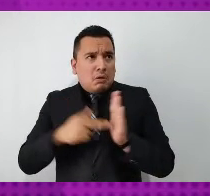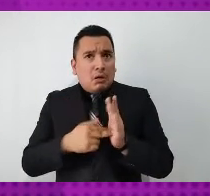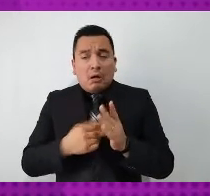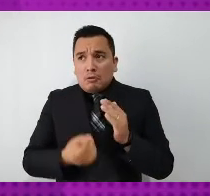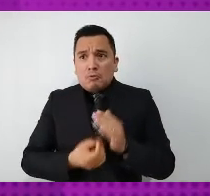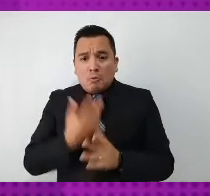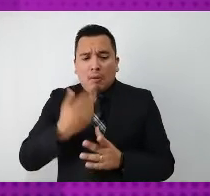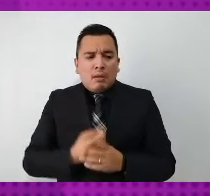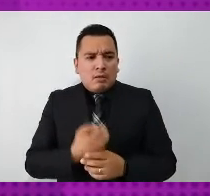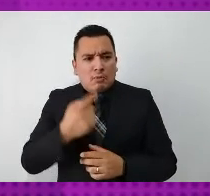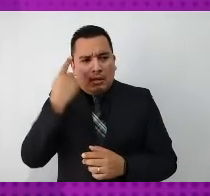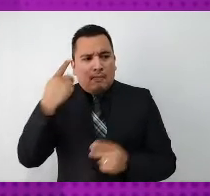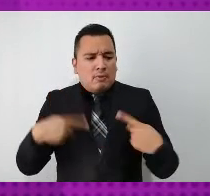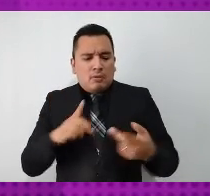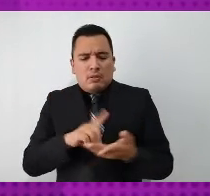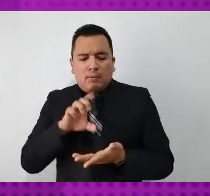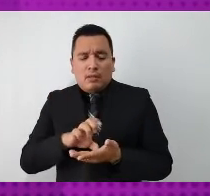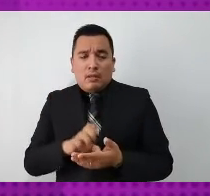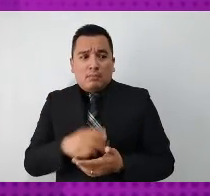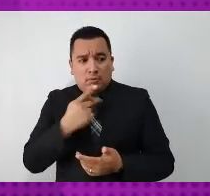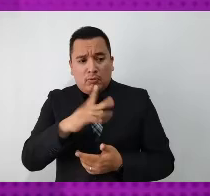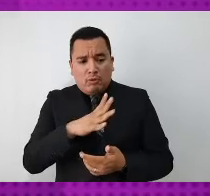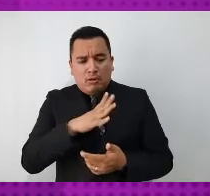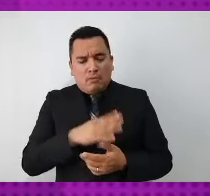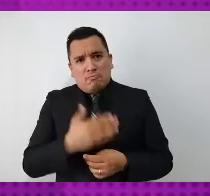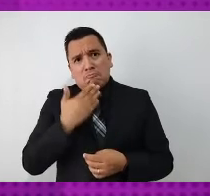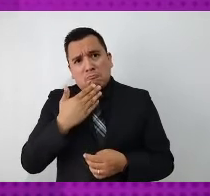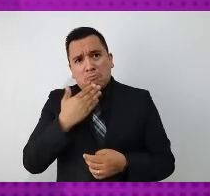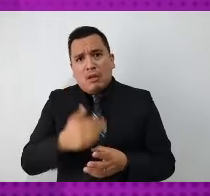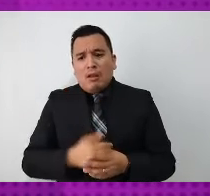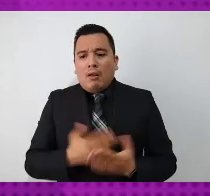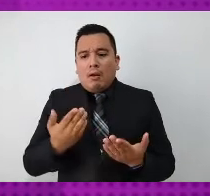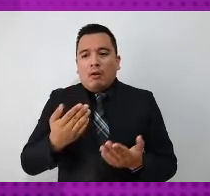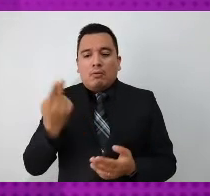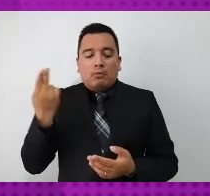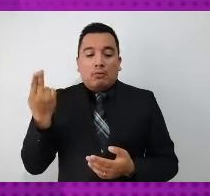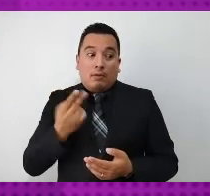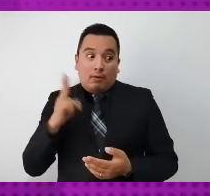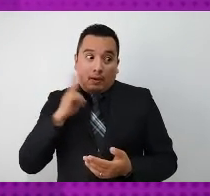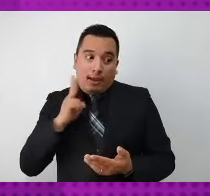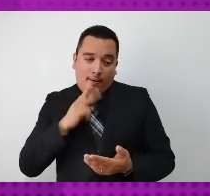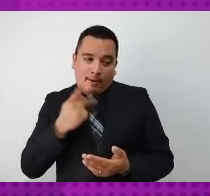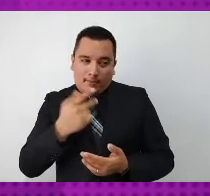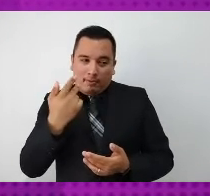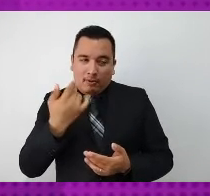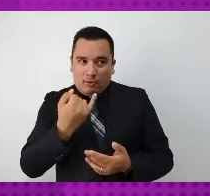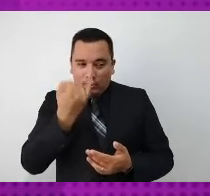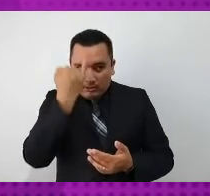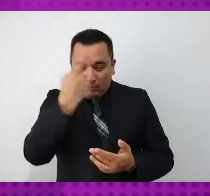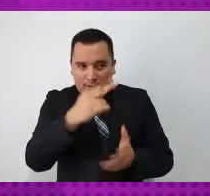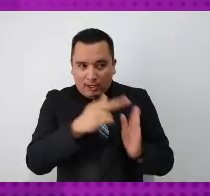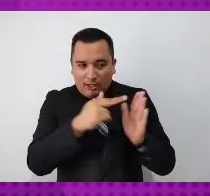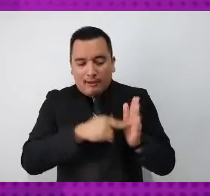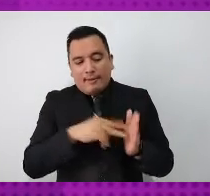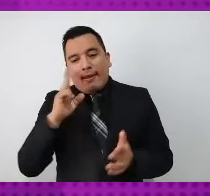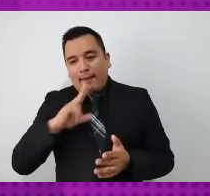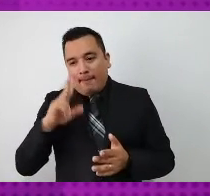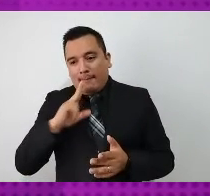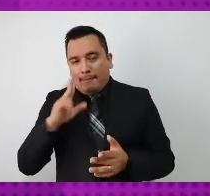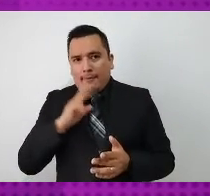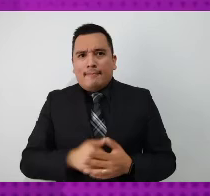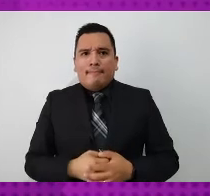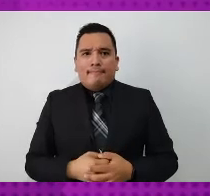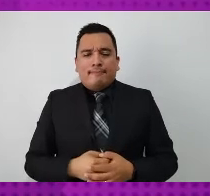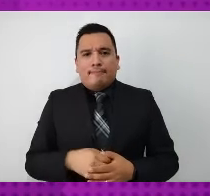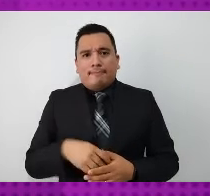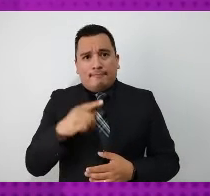un avance hay que revisarlo porque apenas se está socializando verdad pero bueno el